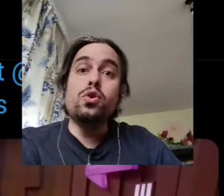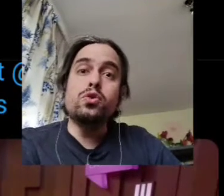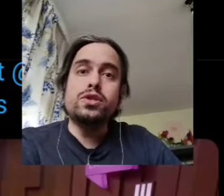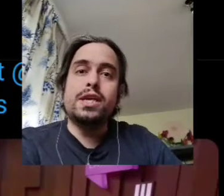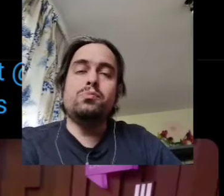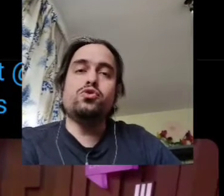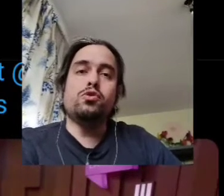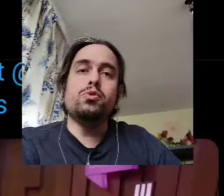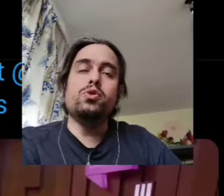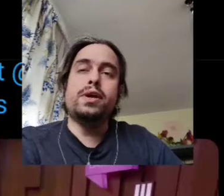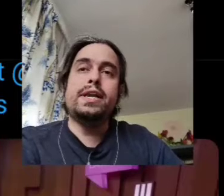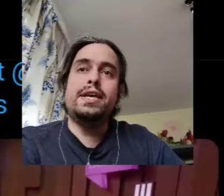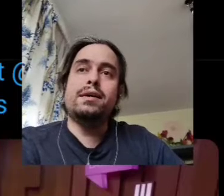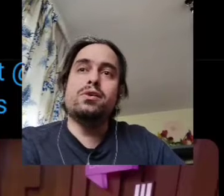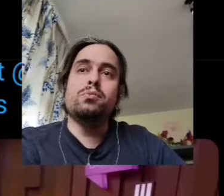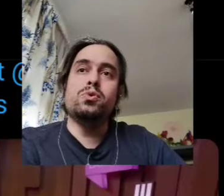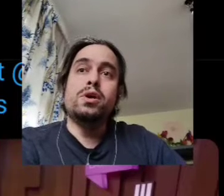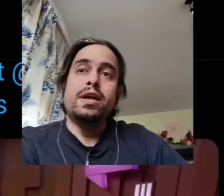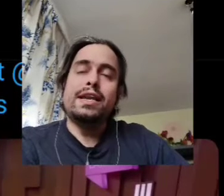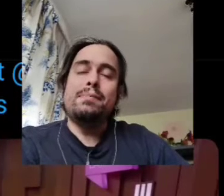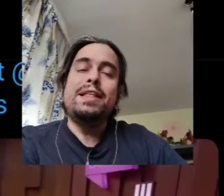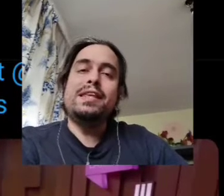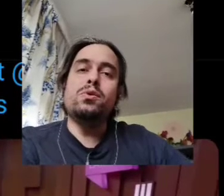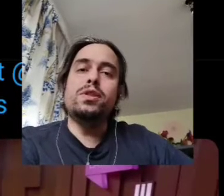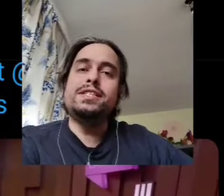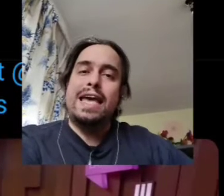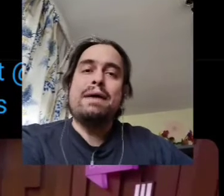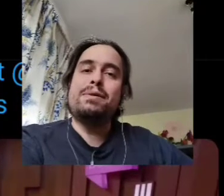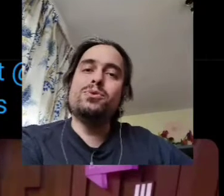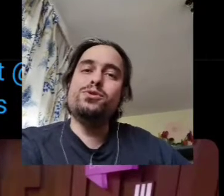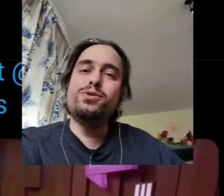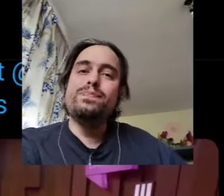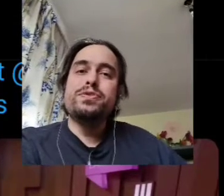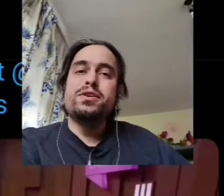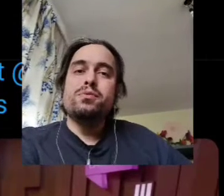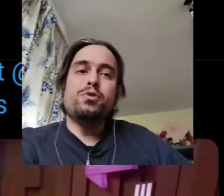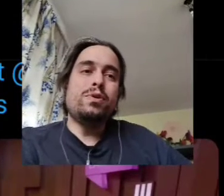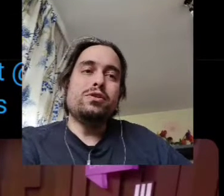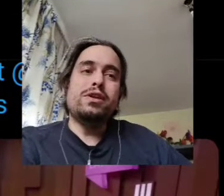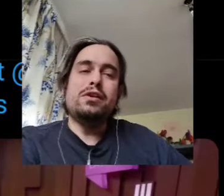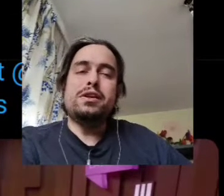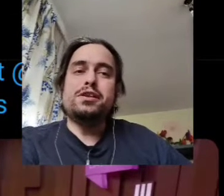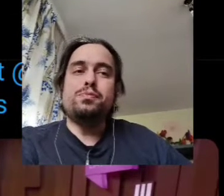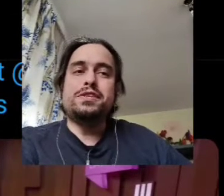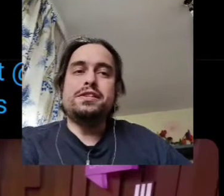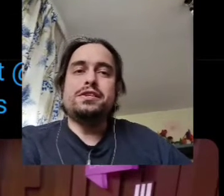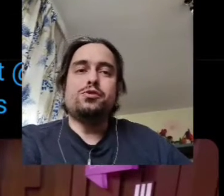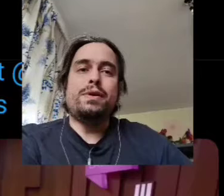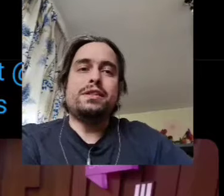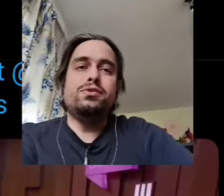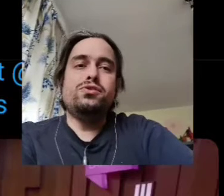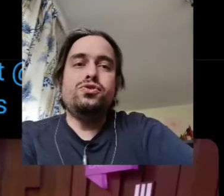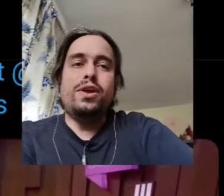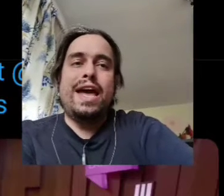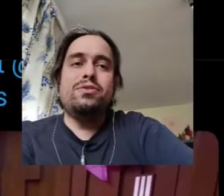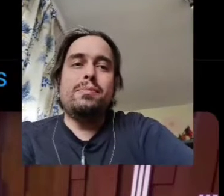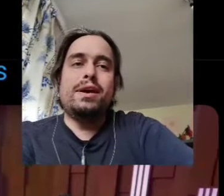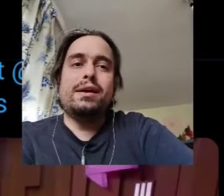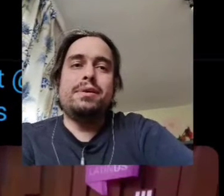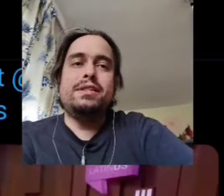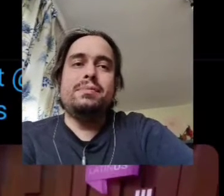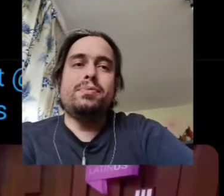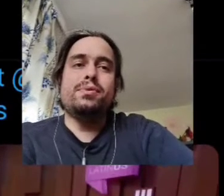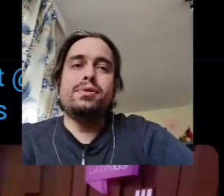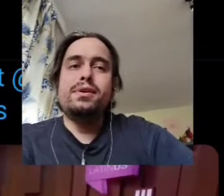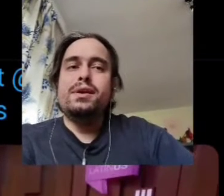lo conseguimos como lo quería como realmente lo deseábamos pues por otro lado tenemos a los presidentes de los partidos llorando